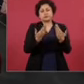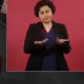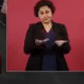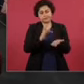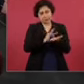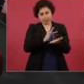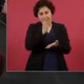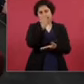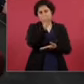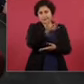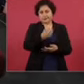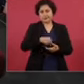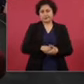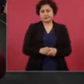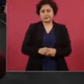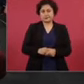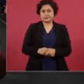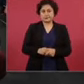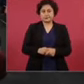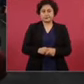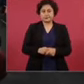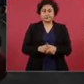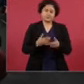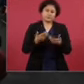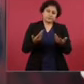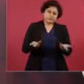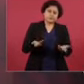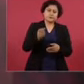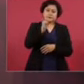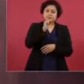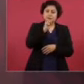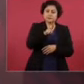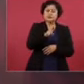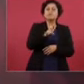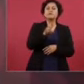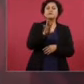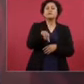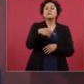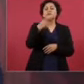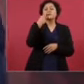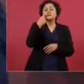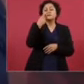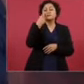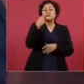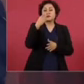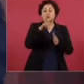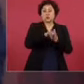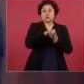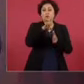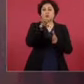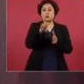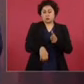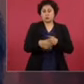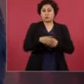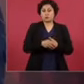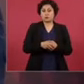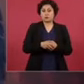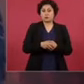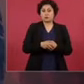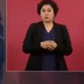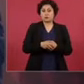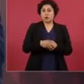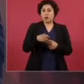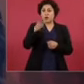eso. Y que también cuando me preguntaron, cuando nos dijeron que si esto iba a afectar las relaciones,